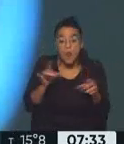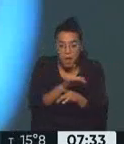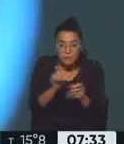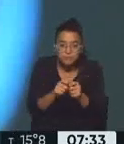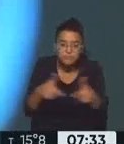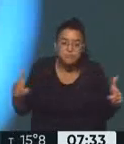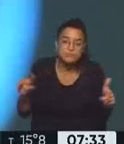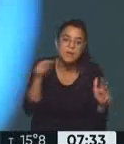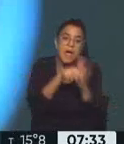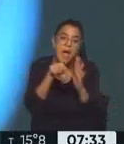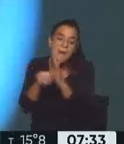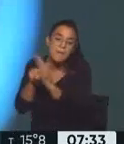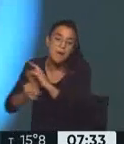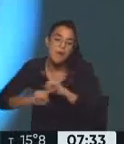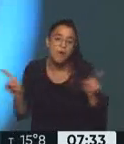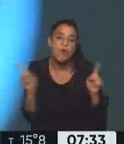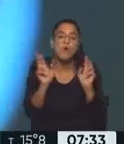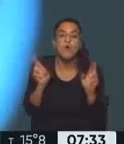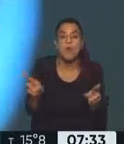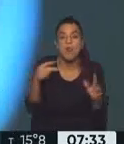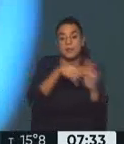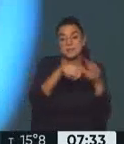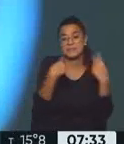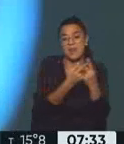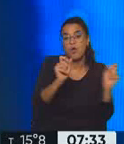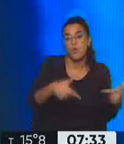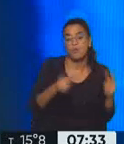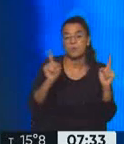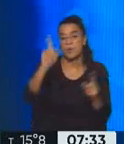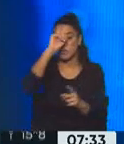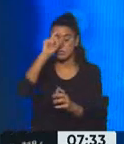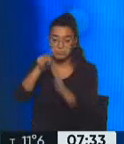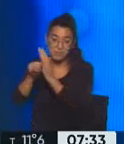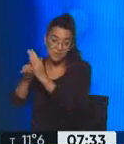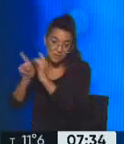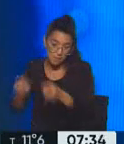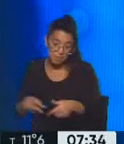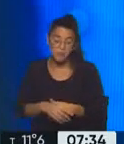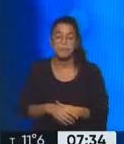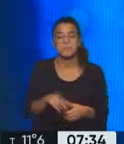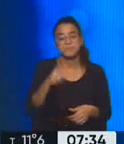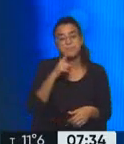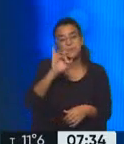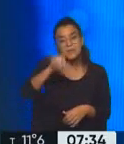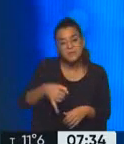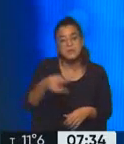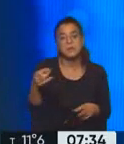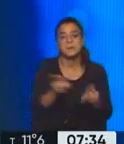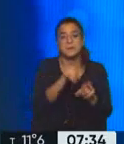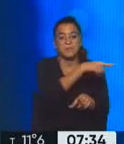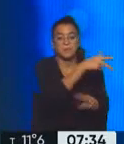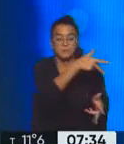aumento de camas tanto en sara común como de terapia y los hospitales no sí absolutamente la verdad es que sí como vos decís